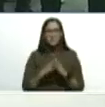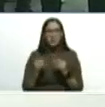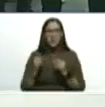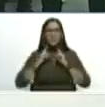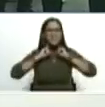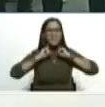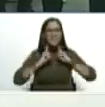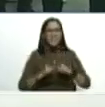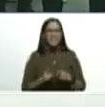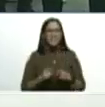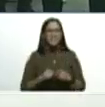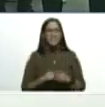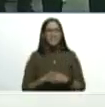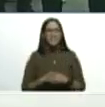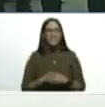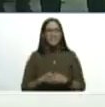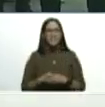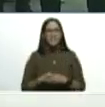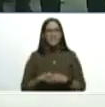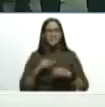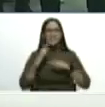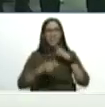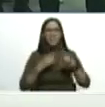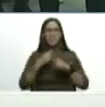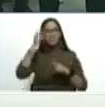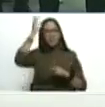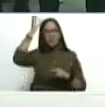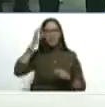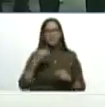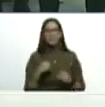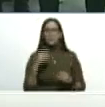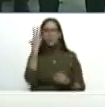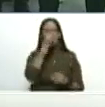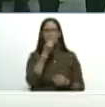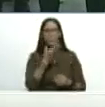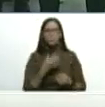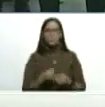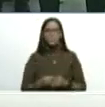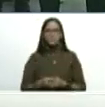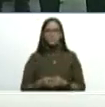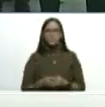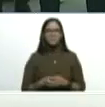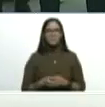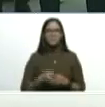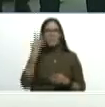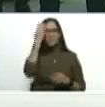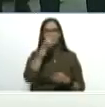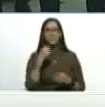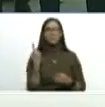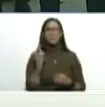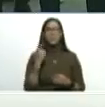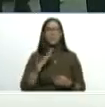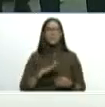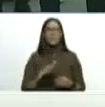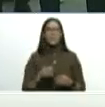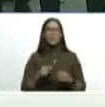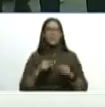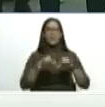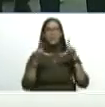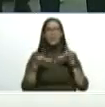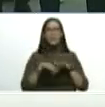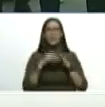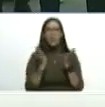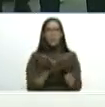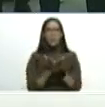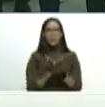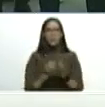carretera que va de Puerto Cabello hasta Chichiribichi, eso es una hermosura. Esa hermosura solo está en un lugar del mundo y